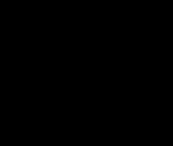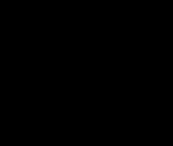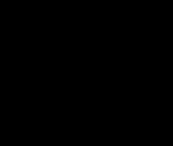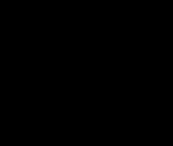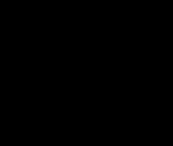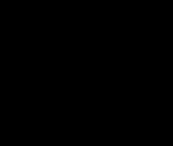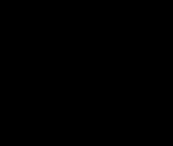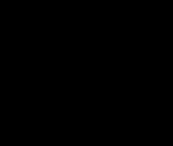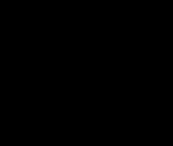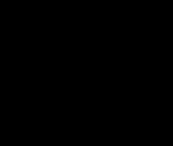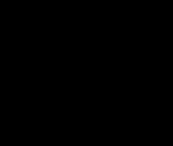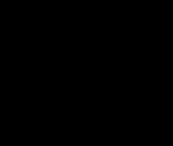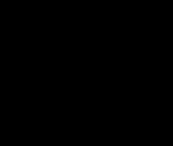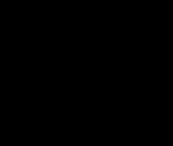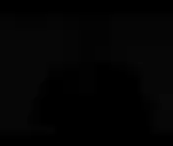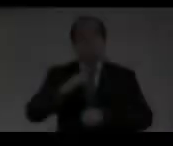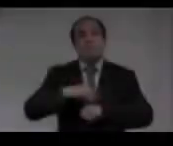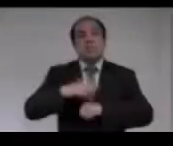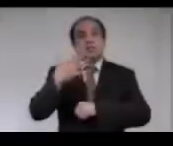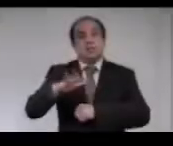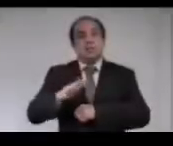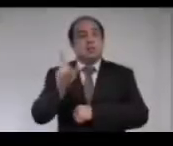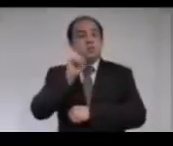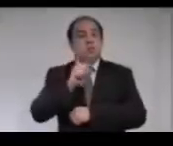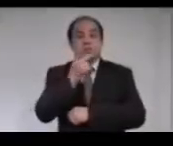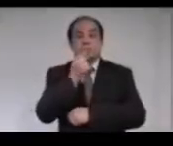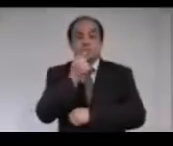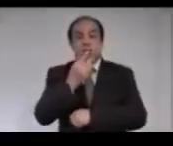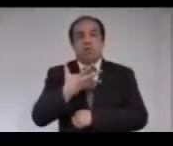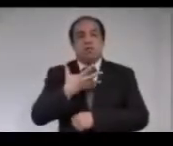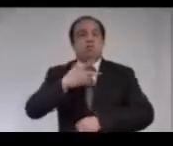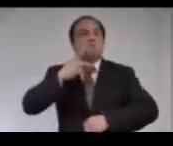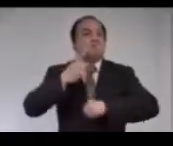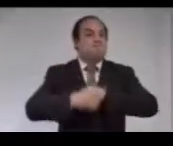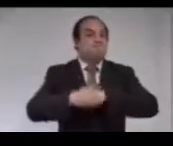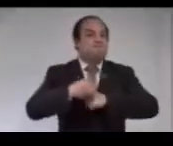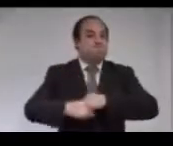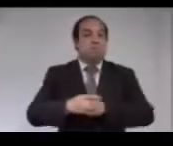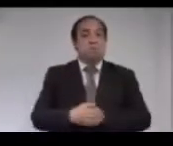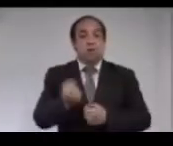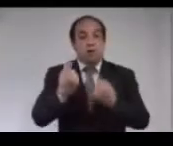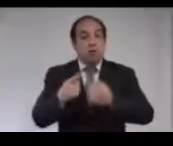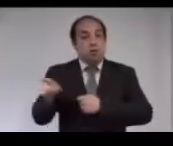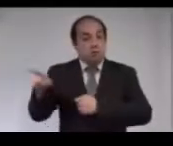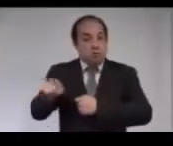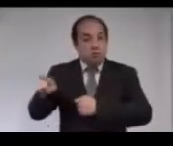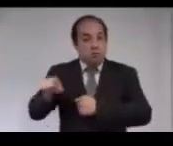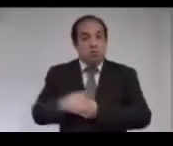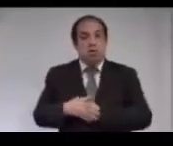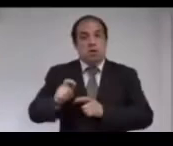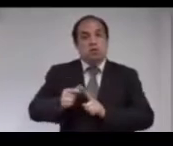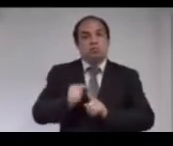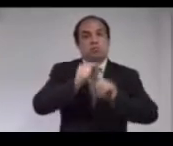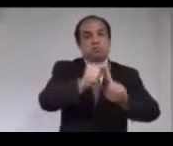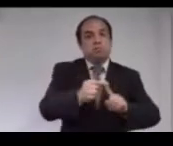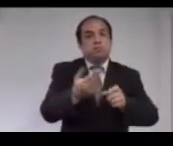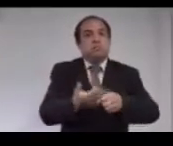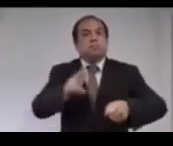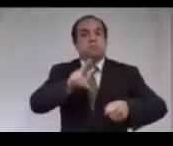En este evento, más de 10 mujeres policías resultaron heridas y algunas de ellas fueron trasladadas al